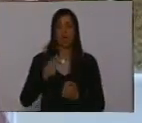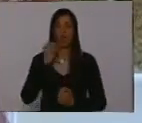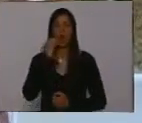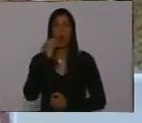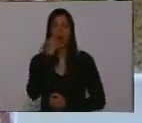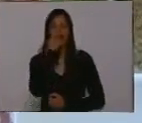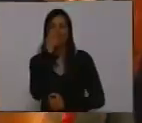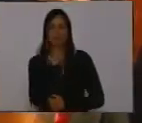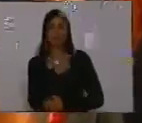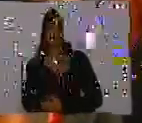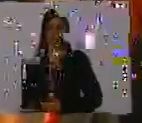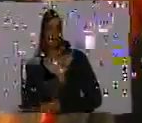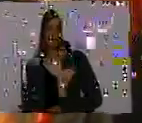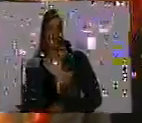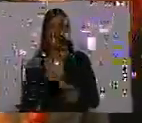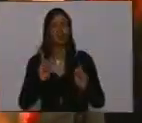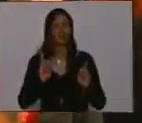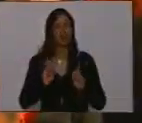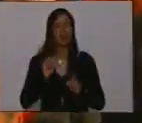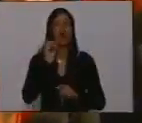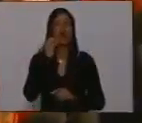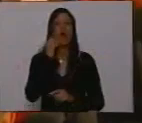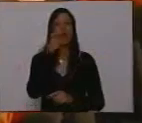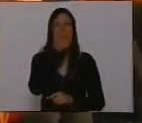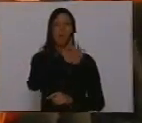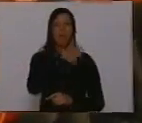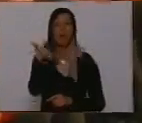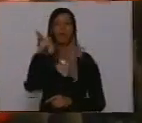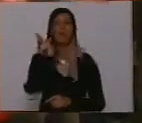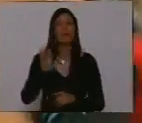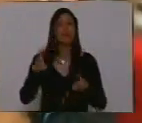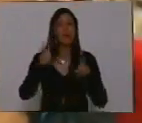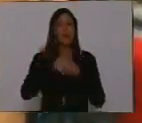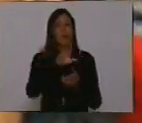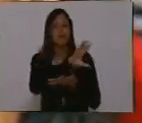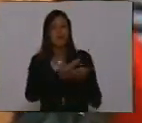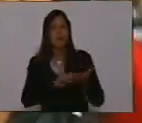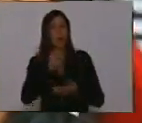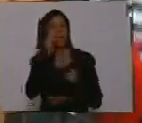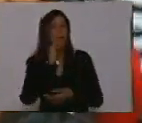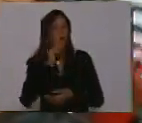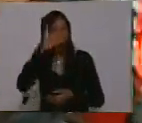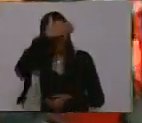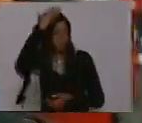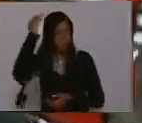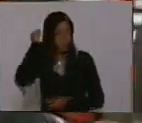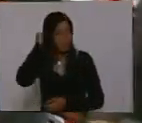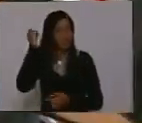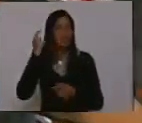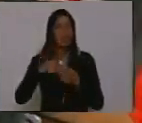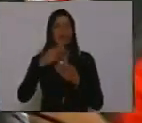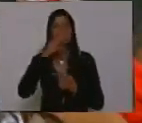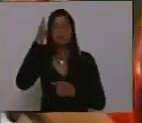a cualquier pueblo, se estaban enfrentando al pueblo de jóvenes como Simón Bolívar, como Miranda, como Sucre, como